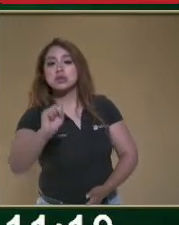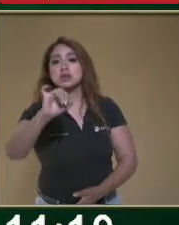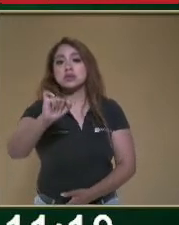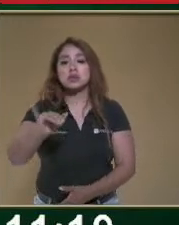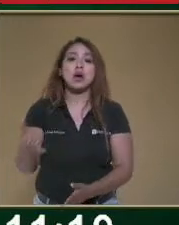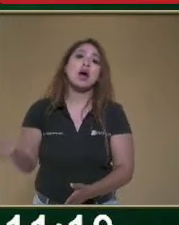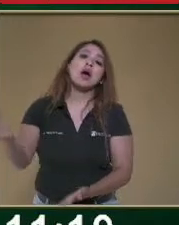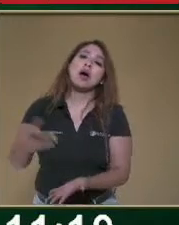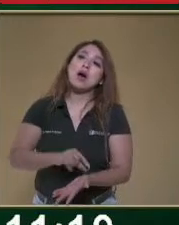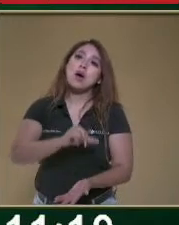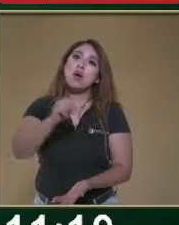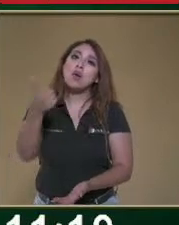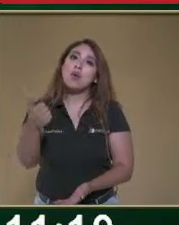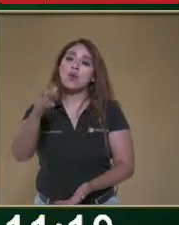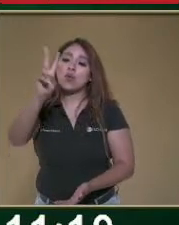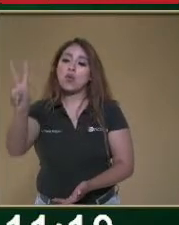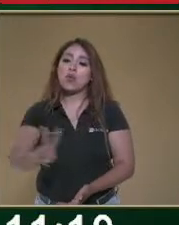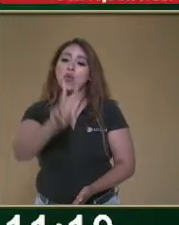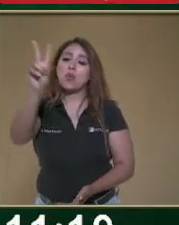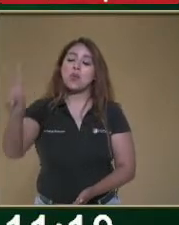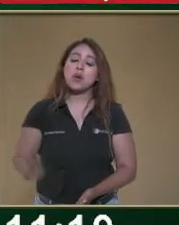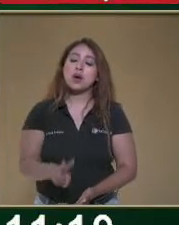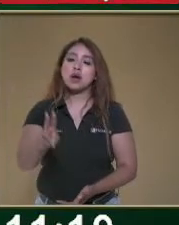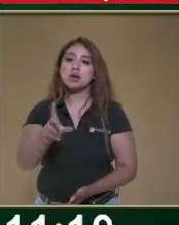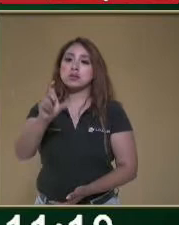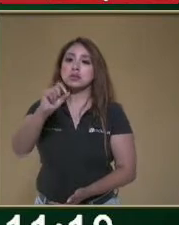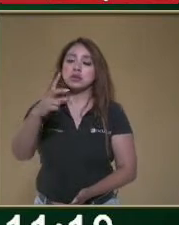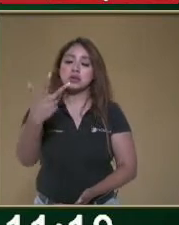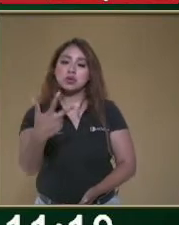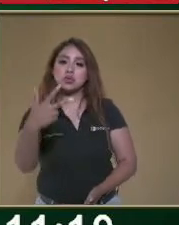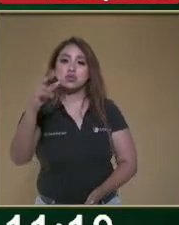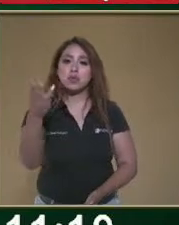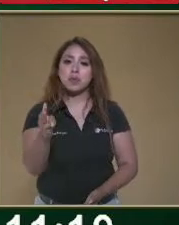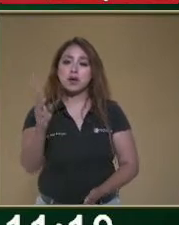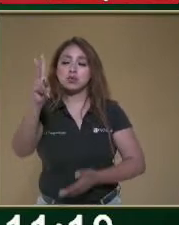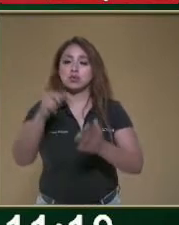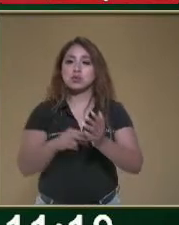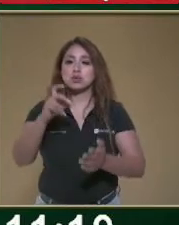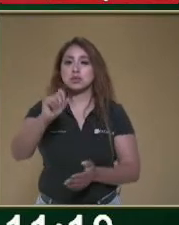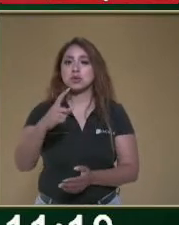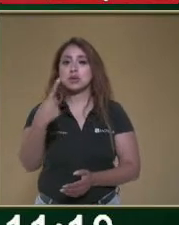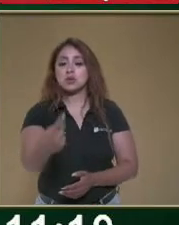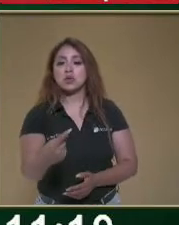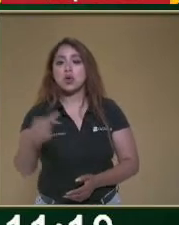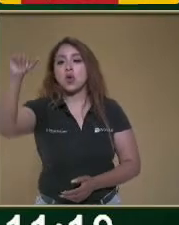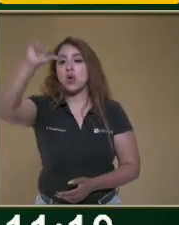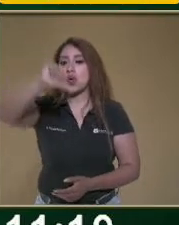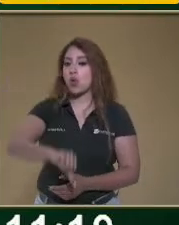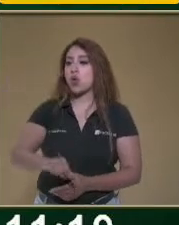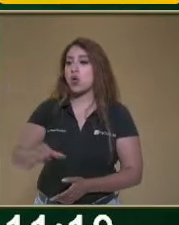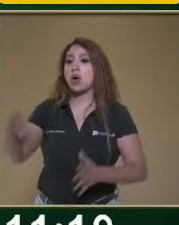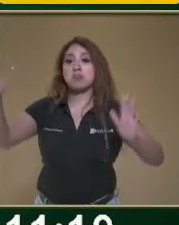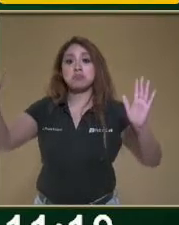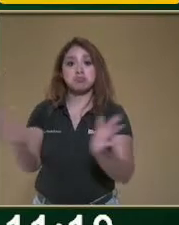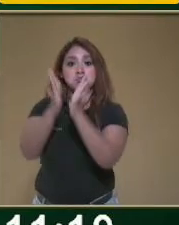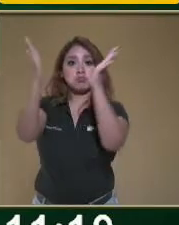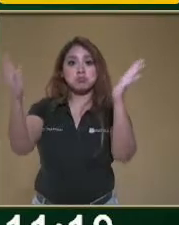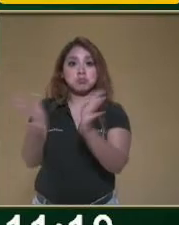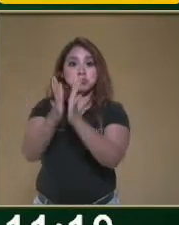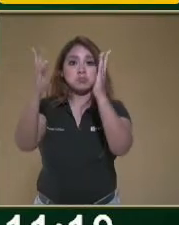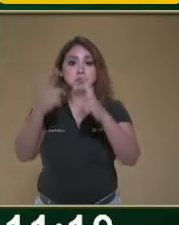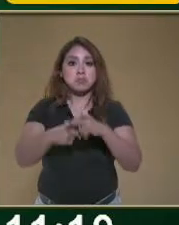es viernes 28 de mayo del 2021. El día de hoy tuvimos concurso